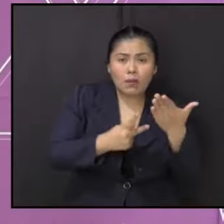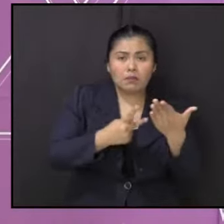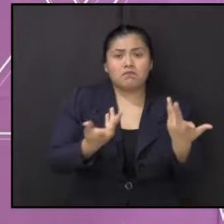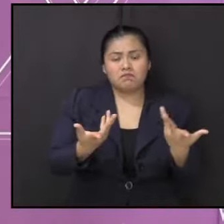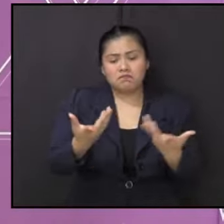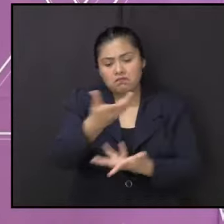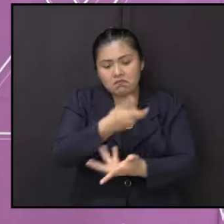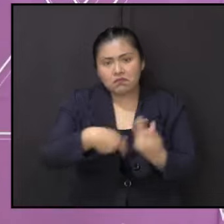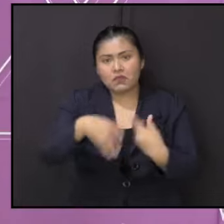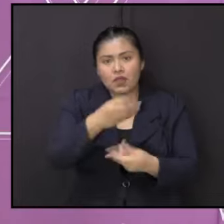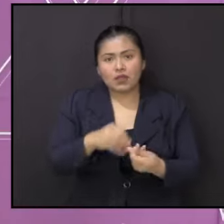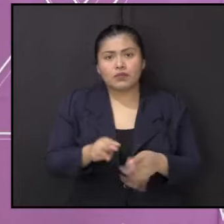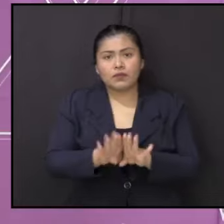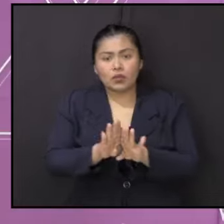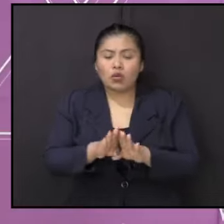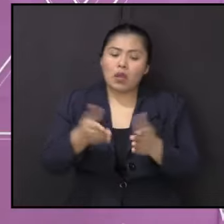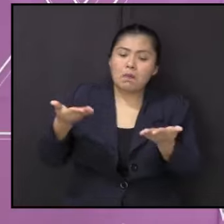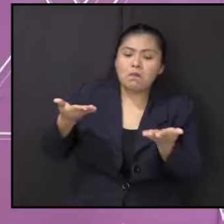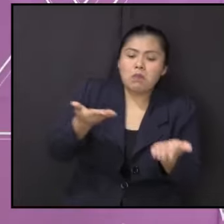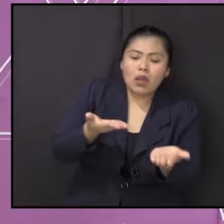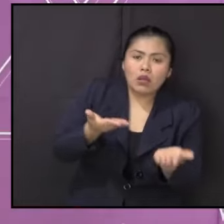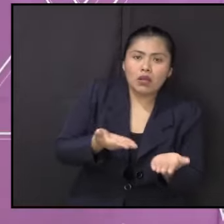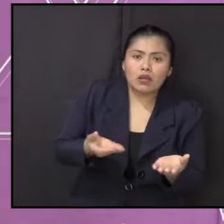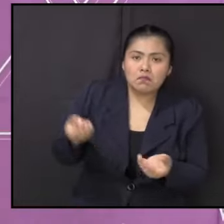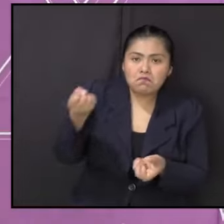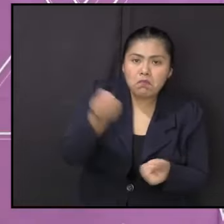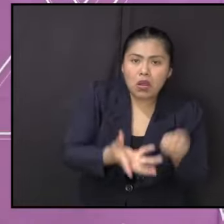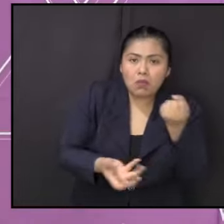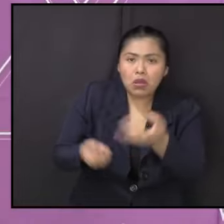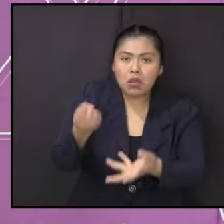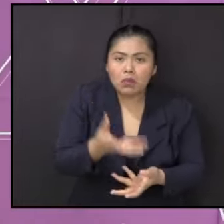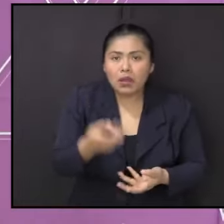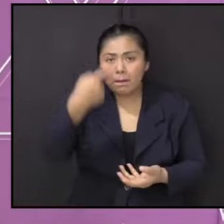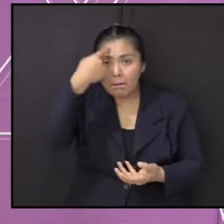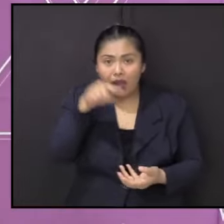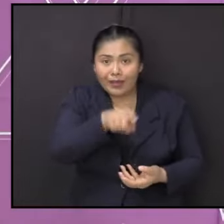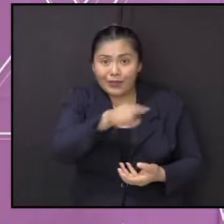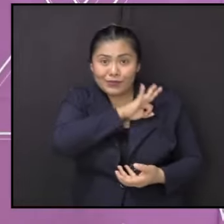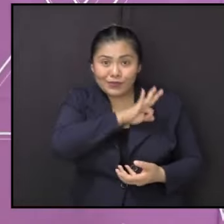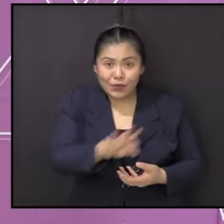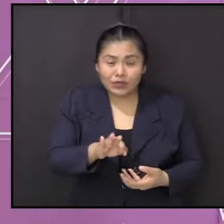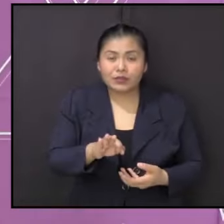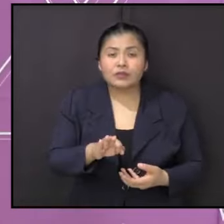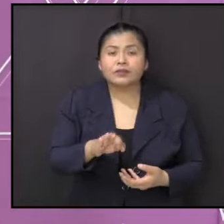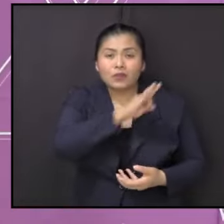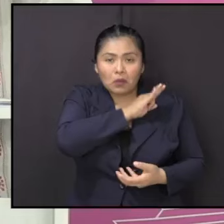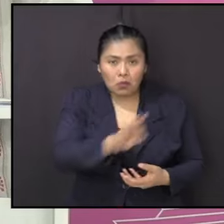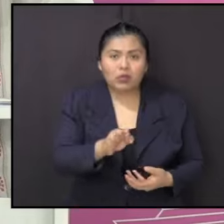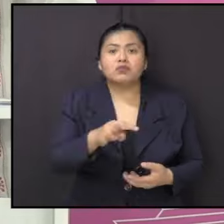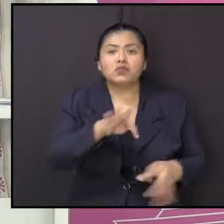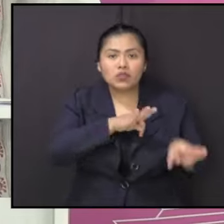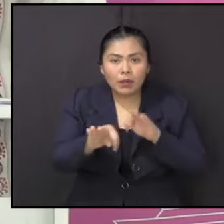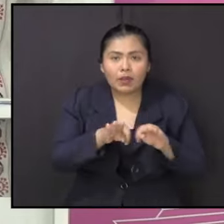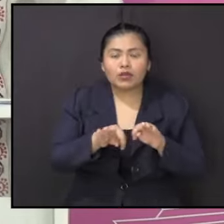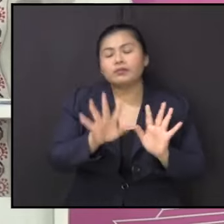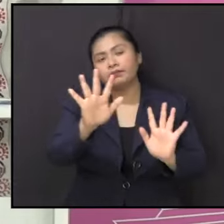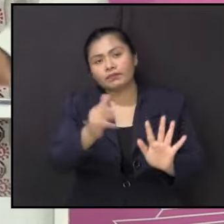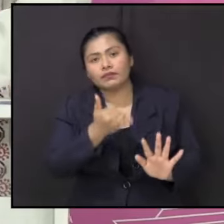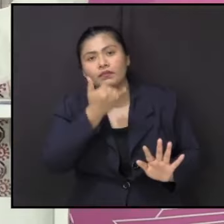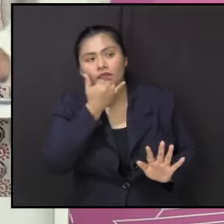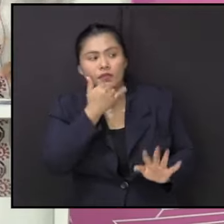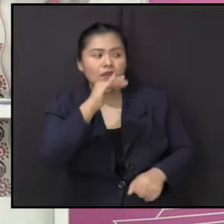y sustentables donde ellos puedan realizar y puedan permitirse tener esta fuente de empleo se y